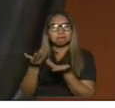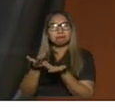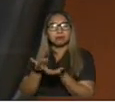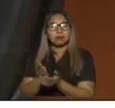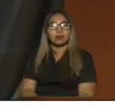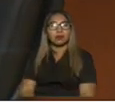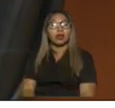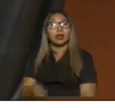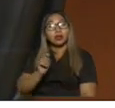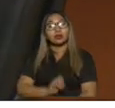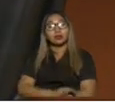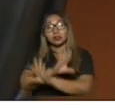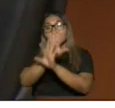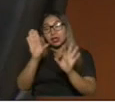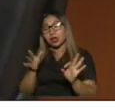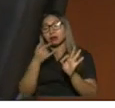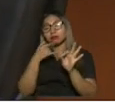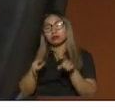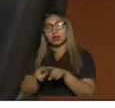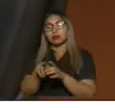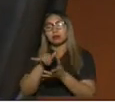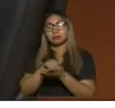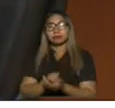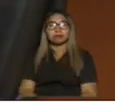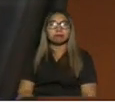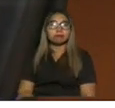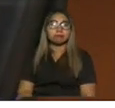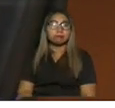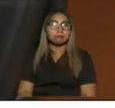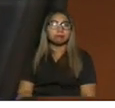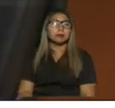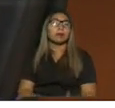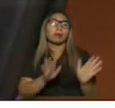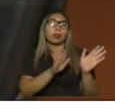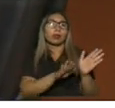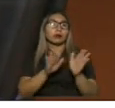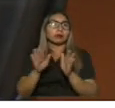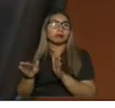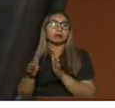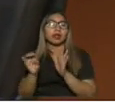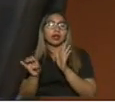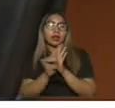presente. Vamos a pasar entonces, por ejemplo,